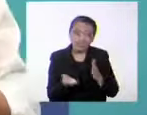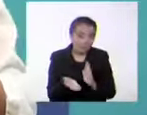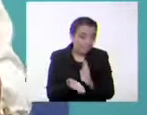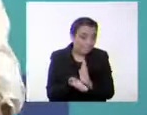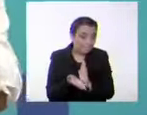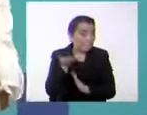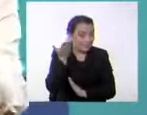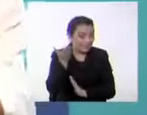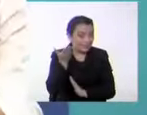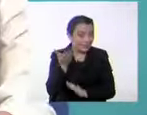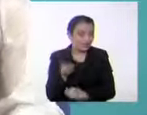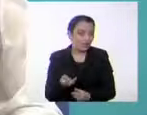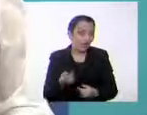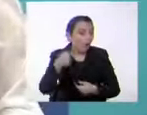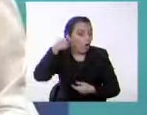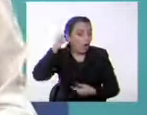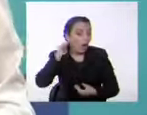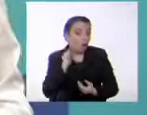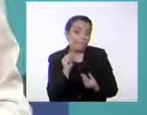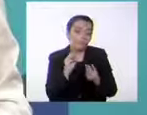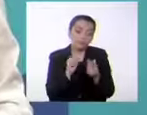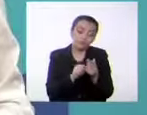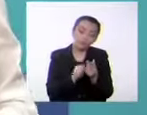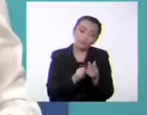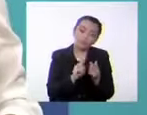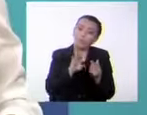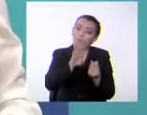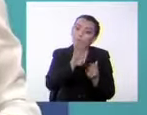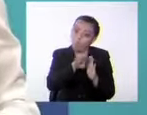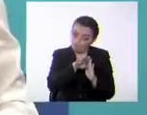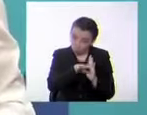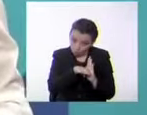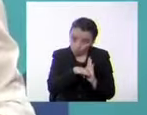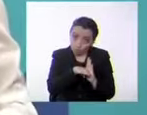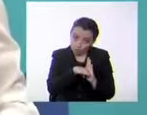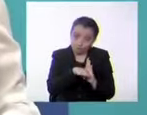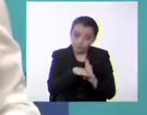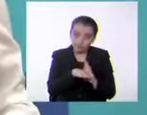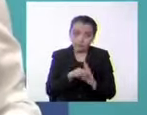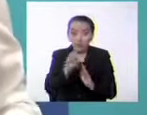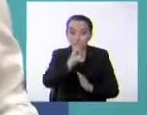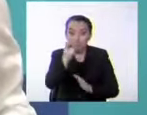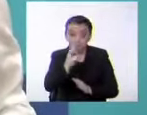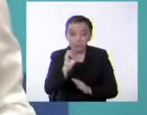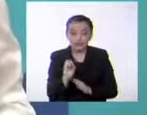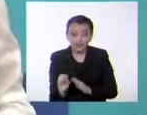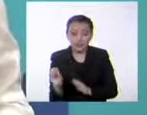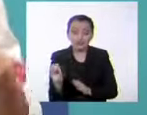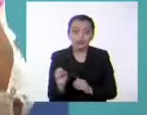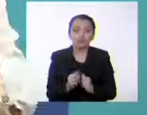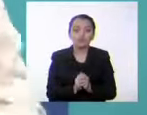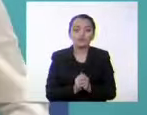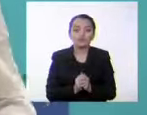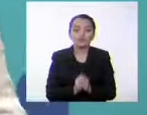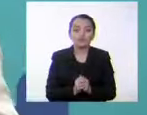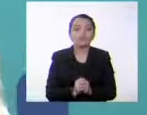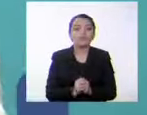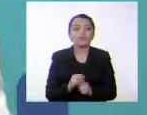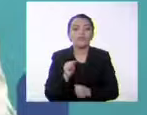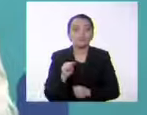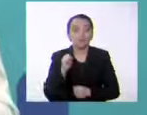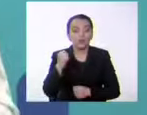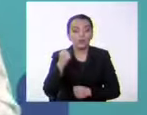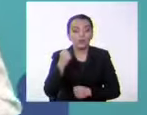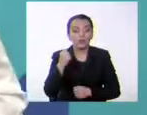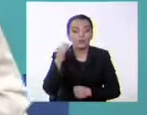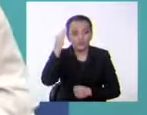va impactado porque existen más jefaturas de mujeres. Es decir, mujeres jefiando hogares. Esto es bien importante para los